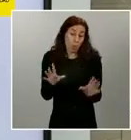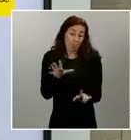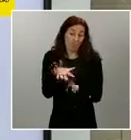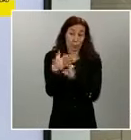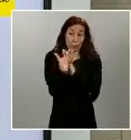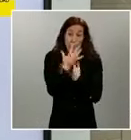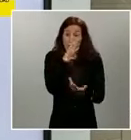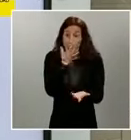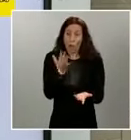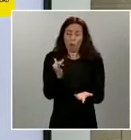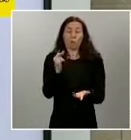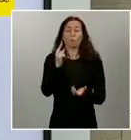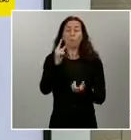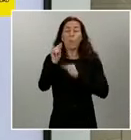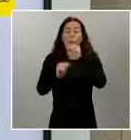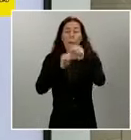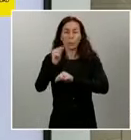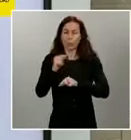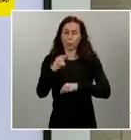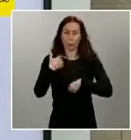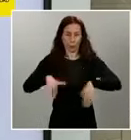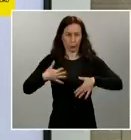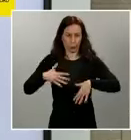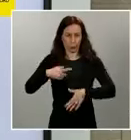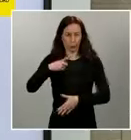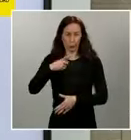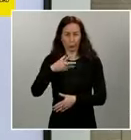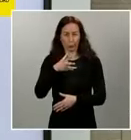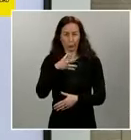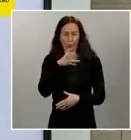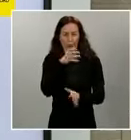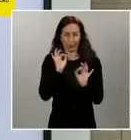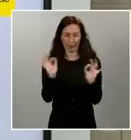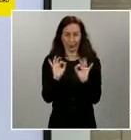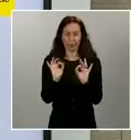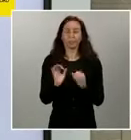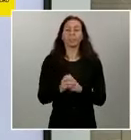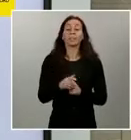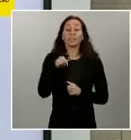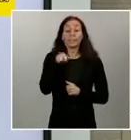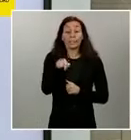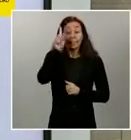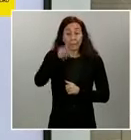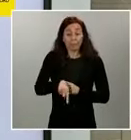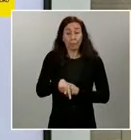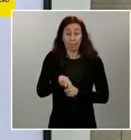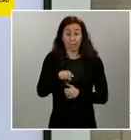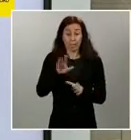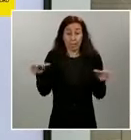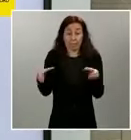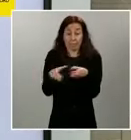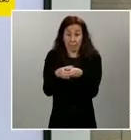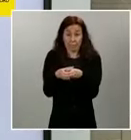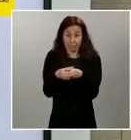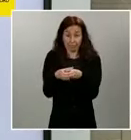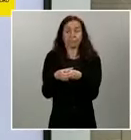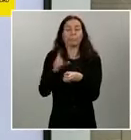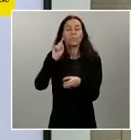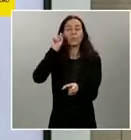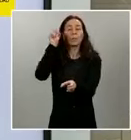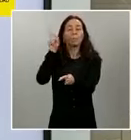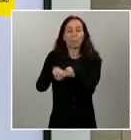vírica. Junto a estas tareas, en la operación Balmis también está participando en el traslado